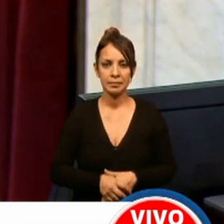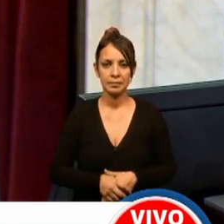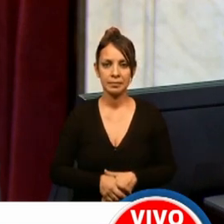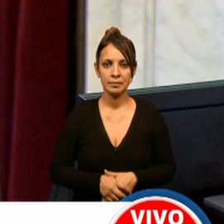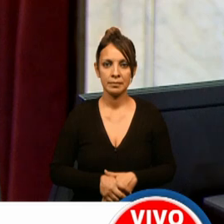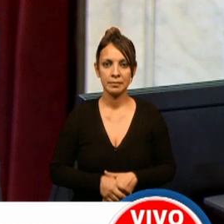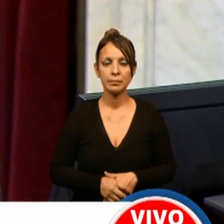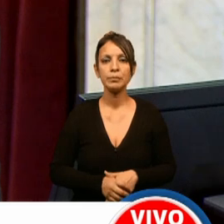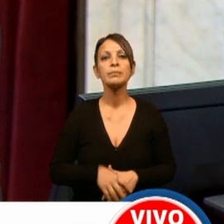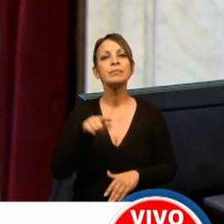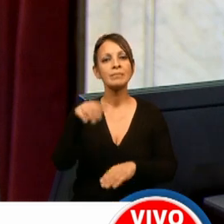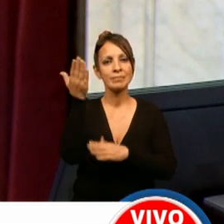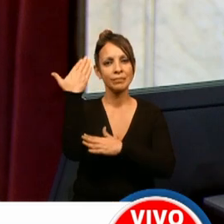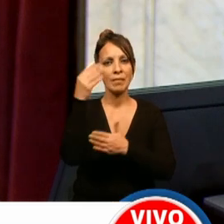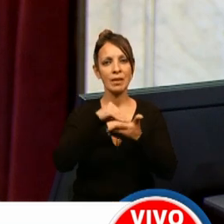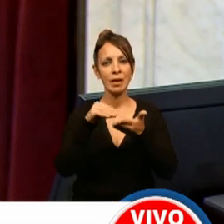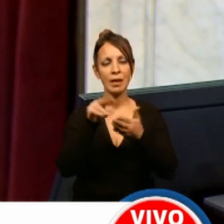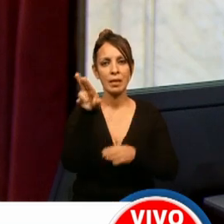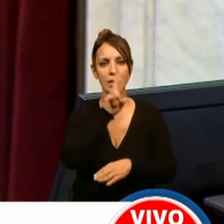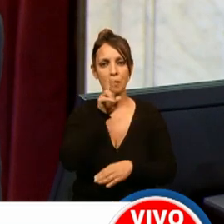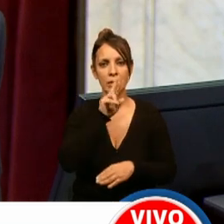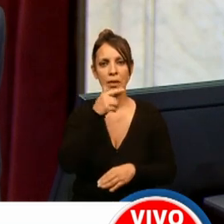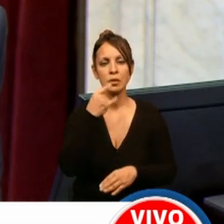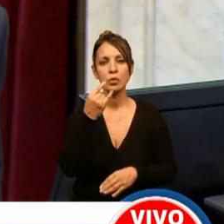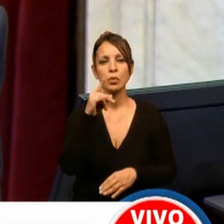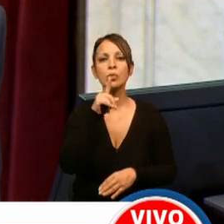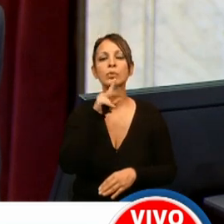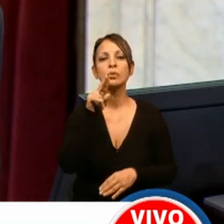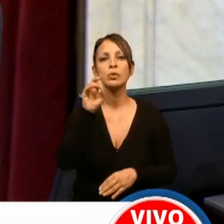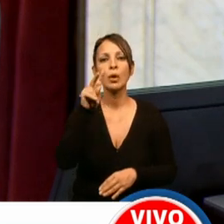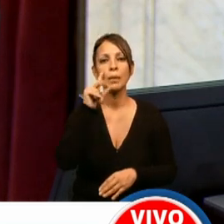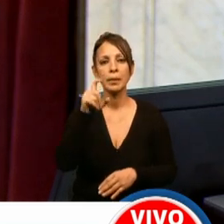tiene la palabra la diputada carolina su trovit